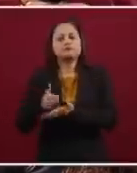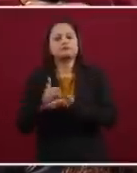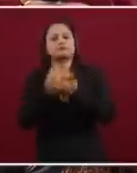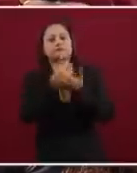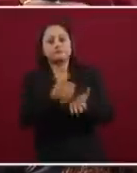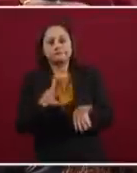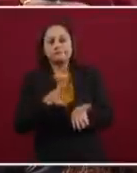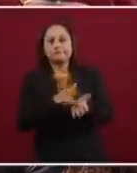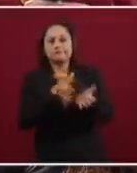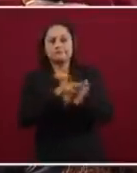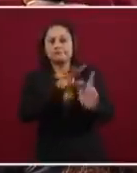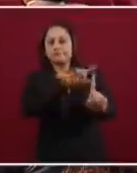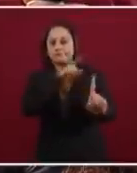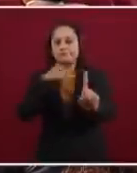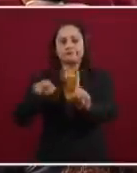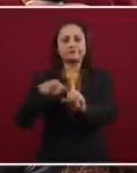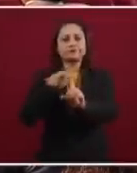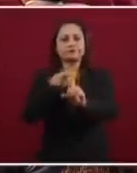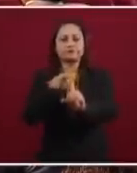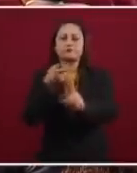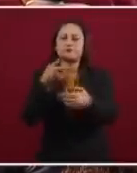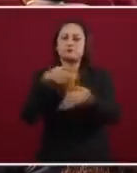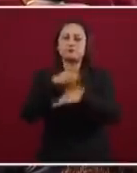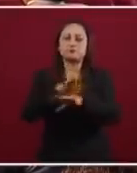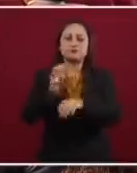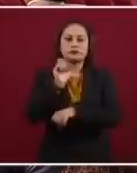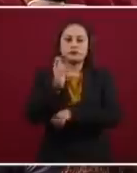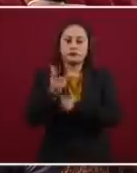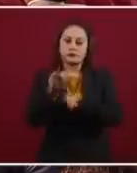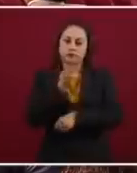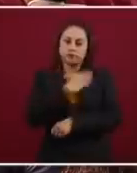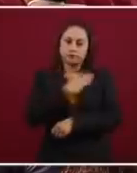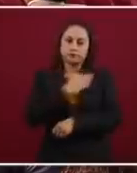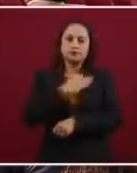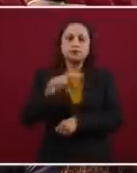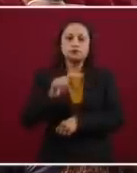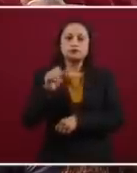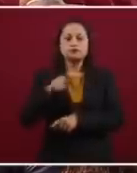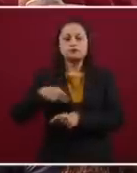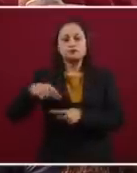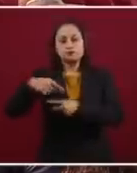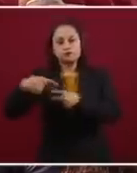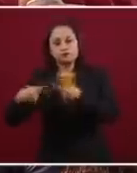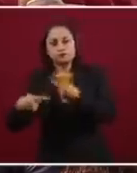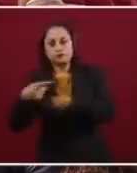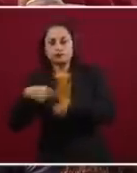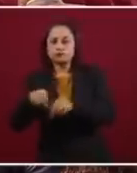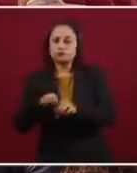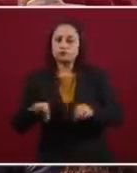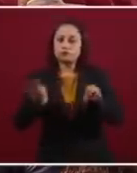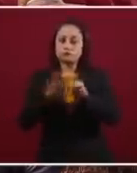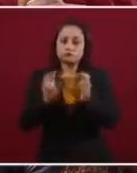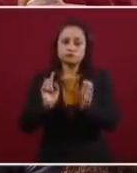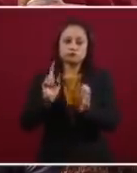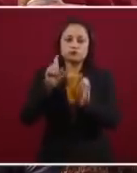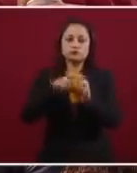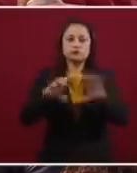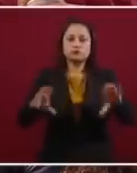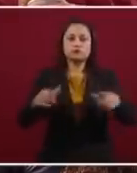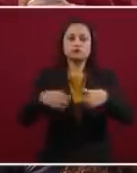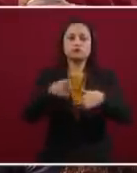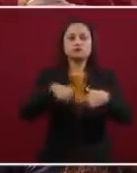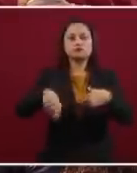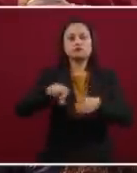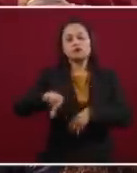identidad de pertenencia y de prestigio comunitario estos son algunos elementos significativos el alimento de salud